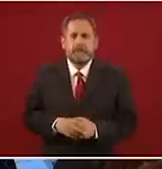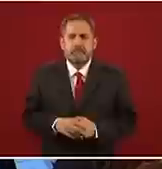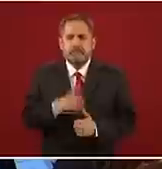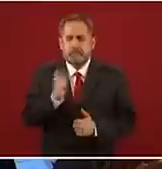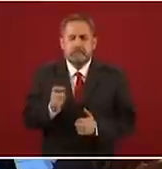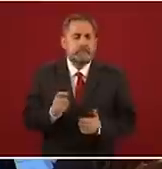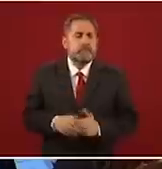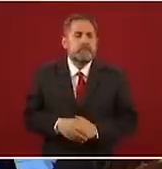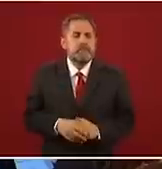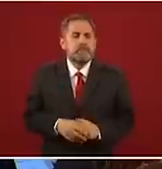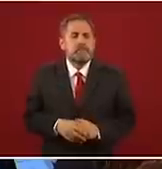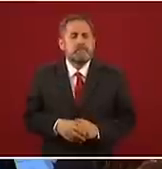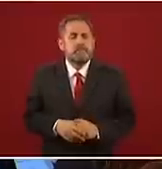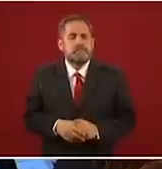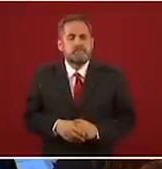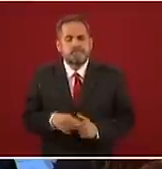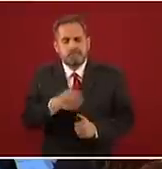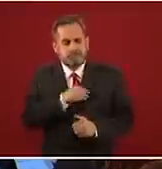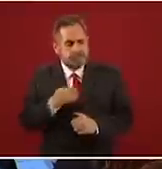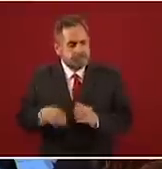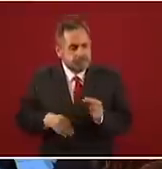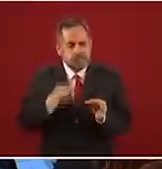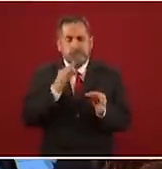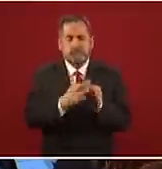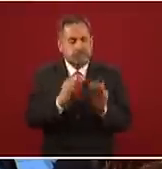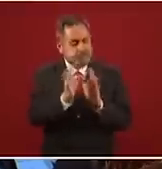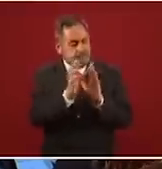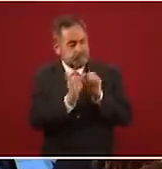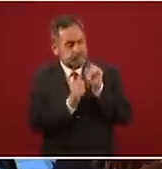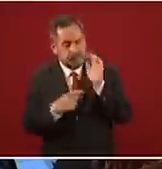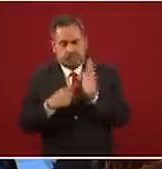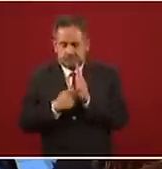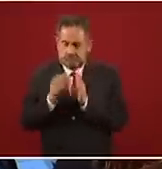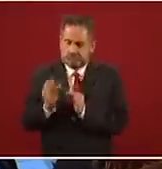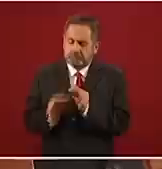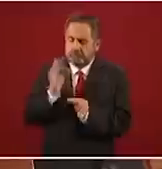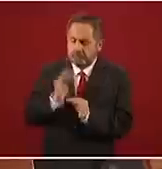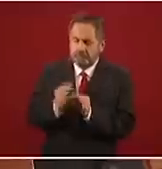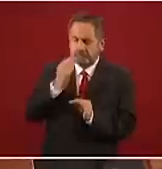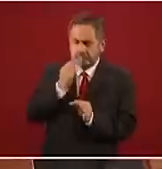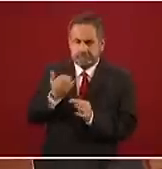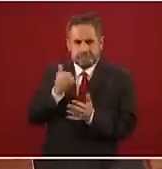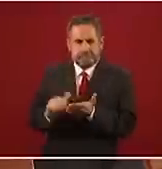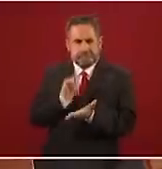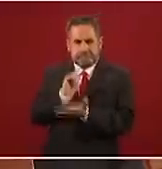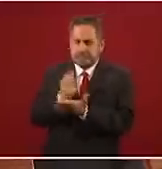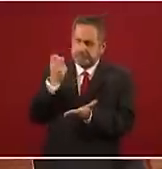es que se cumpla lo que está en la Constitución y en la ley.